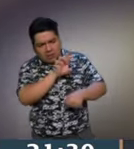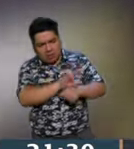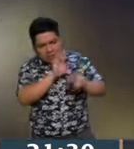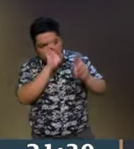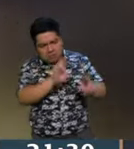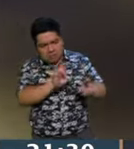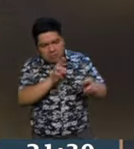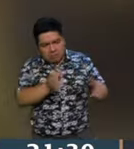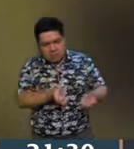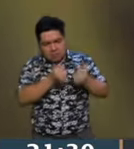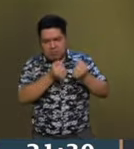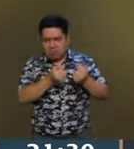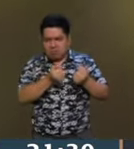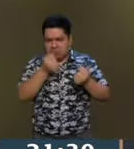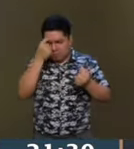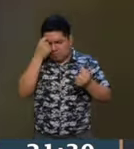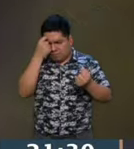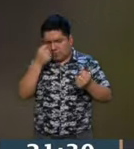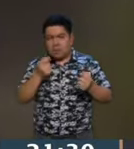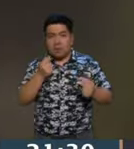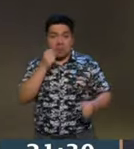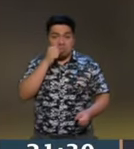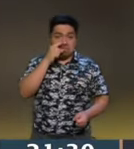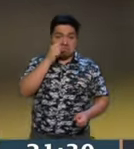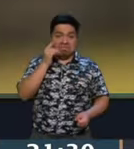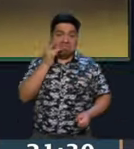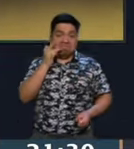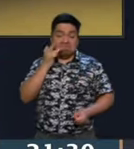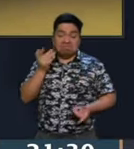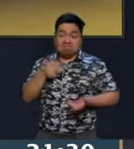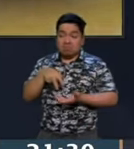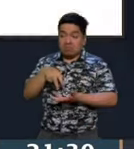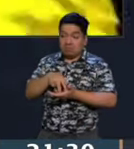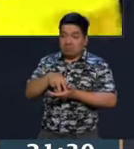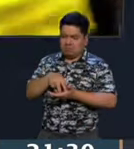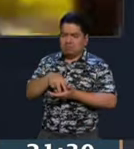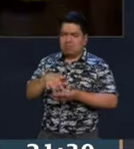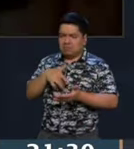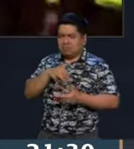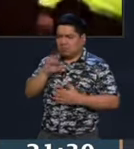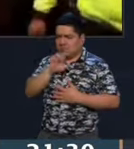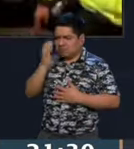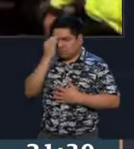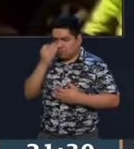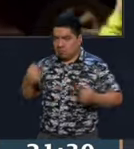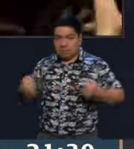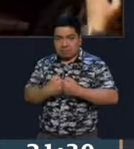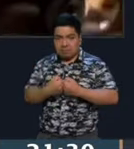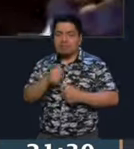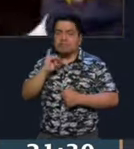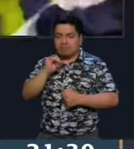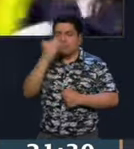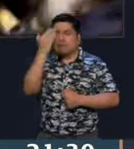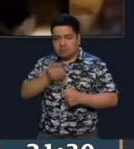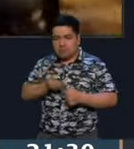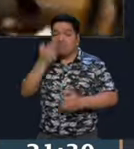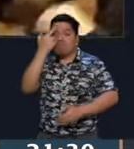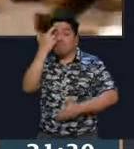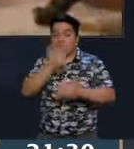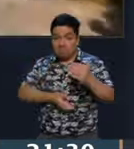mismo se contradicen y dicen, bueno, es que lo hicimos por salvar la patria, para demostrar que Ecuador se respeta, o sea, muy